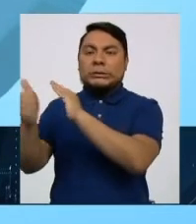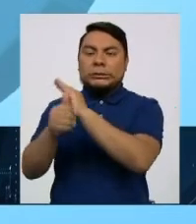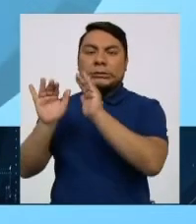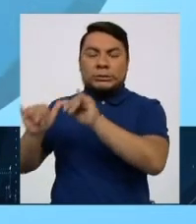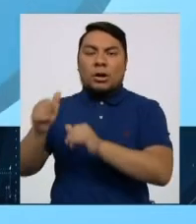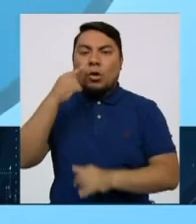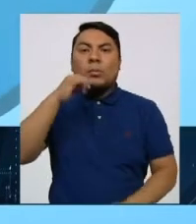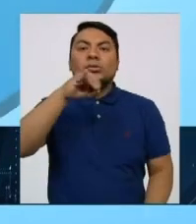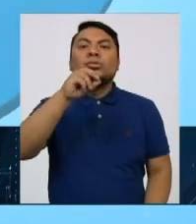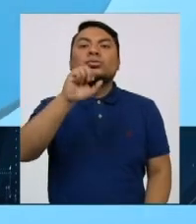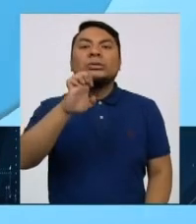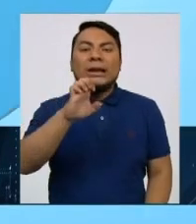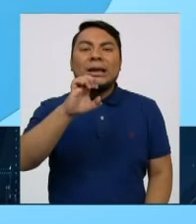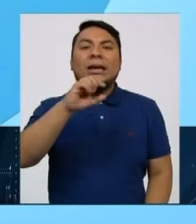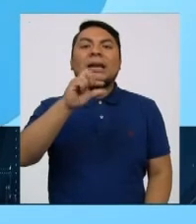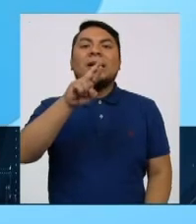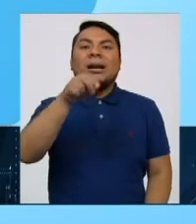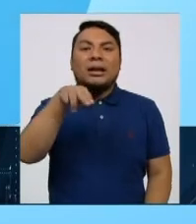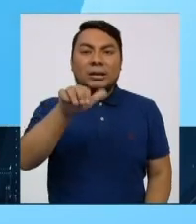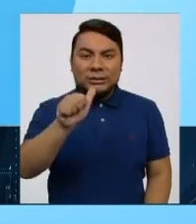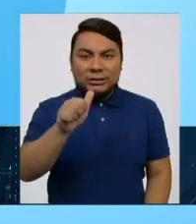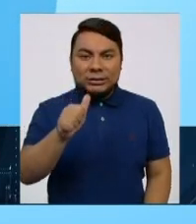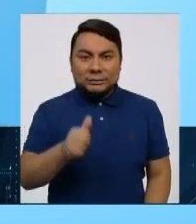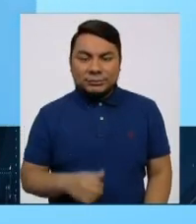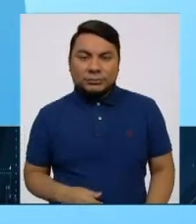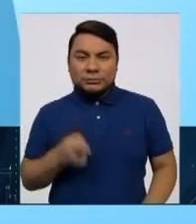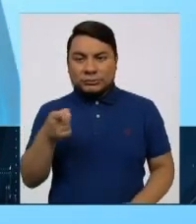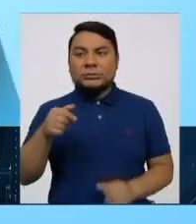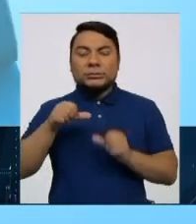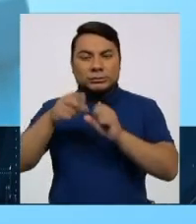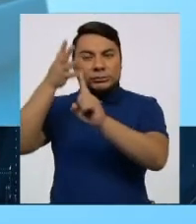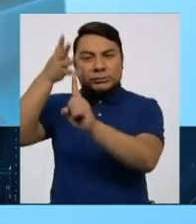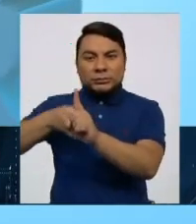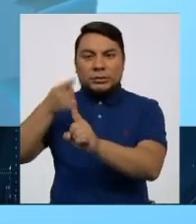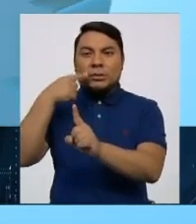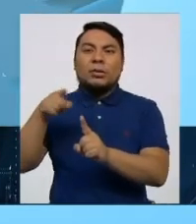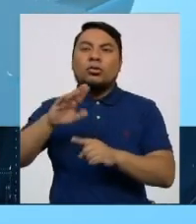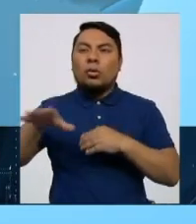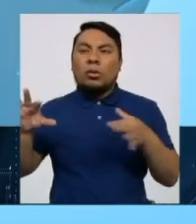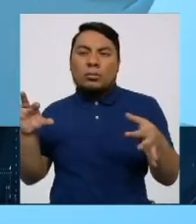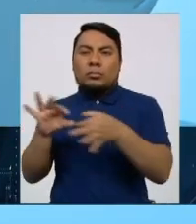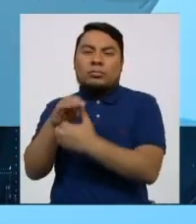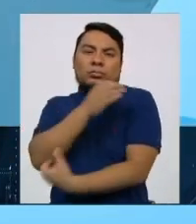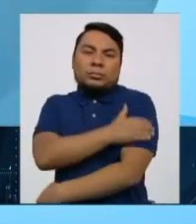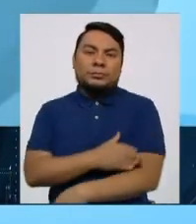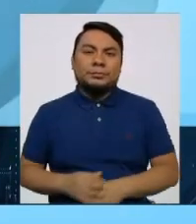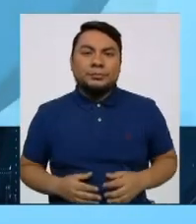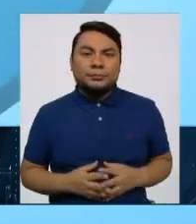Miroquesada, consorciado de Odebrecht, investigado por delito de colusión.